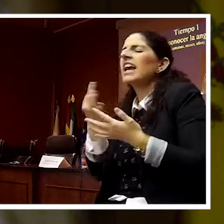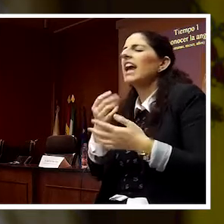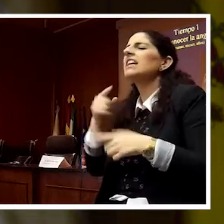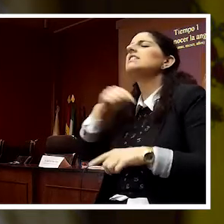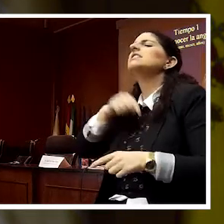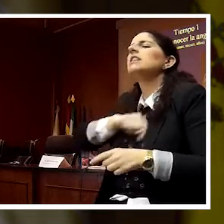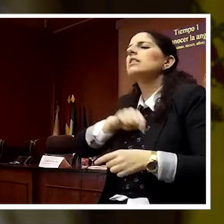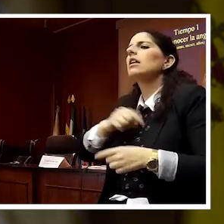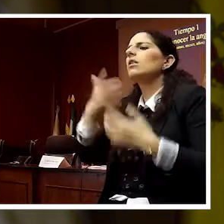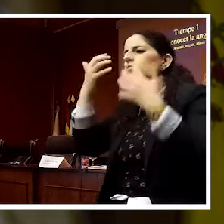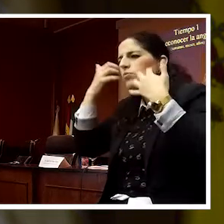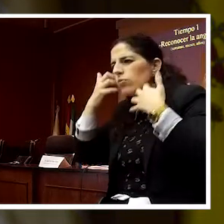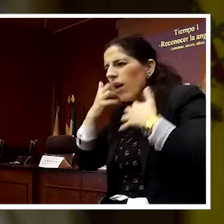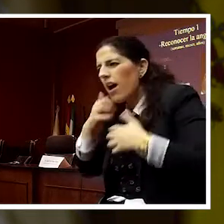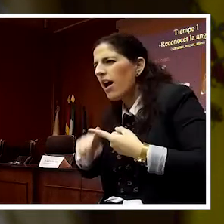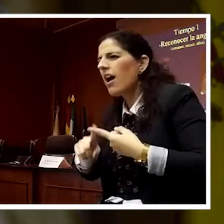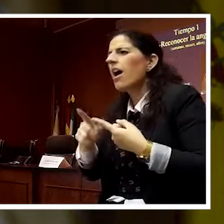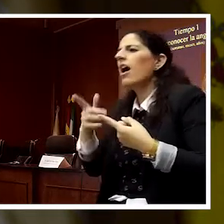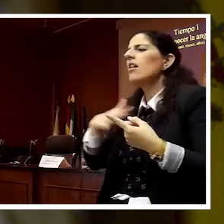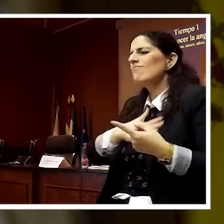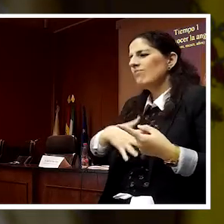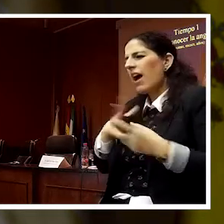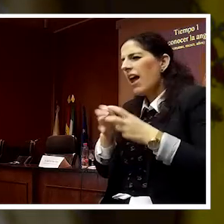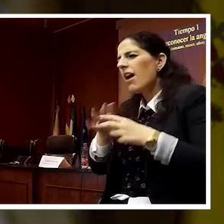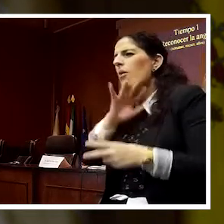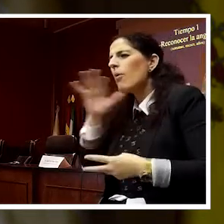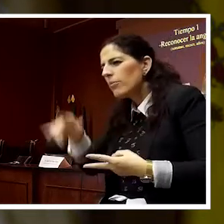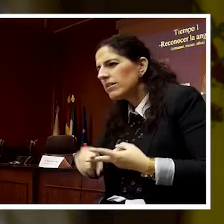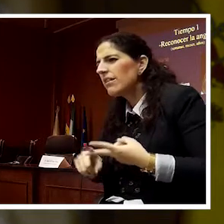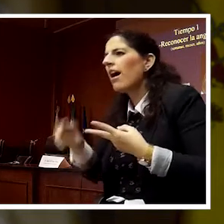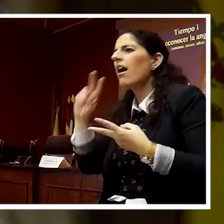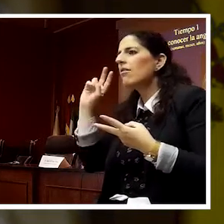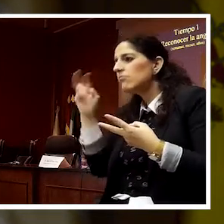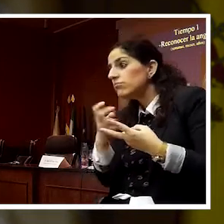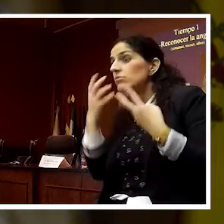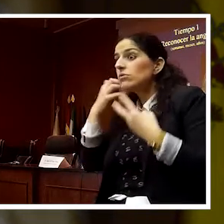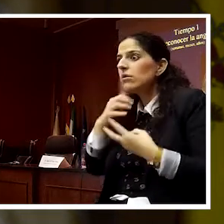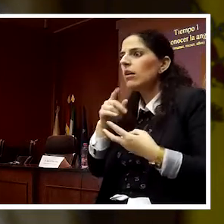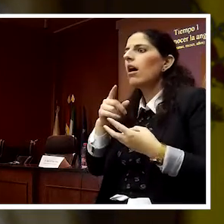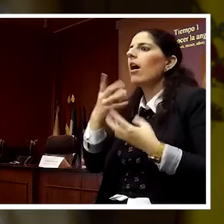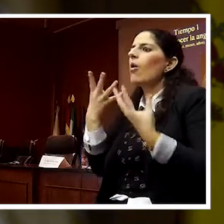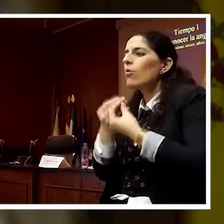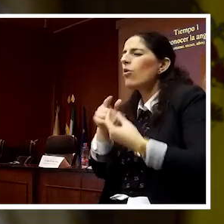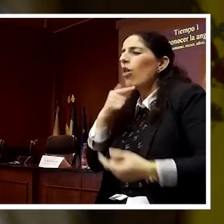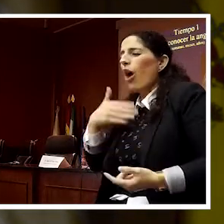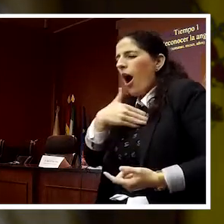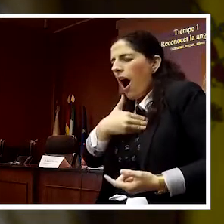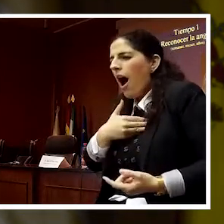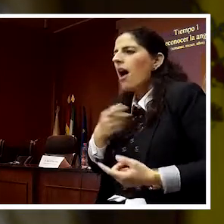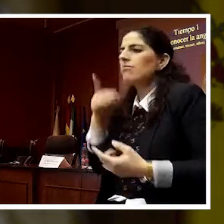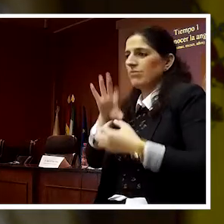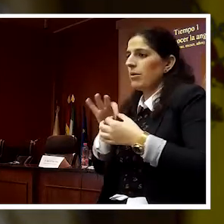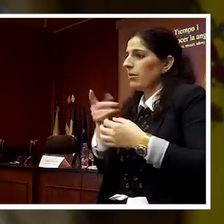cuando el dolor opresivo en el pecho se acompaña de sudoración, sensación de náuseas o